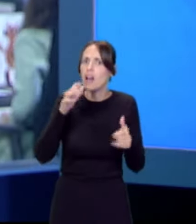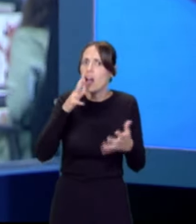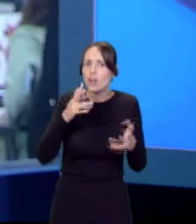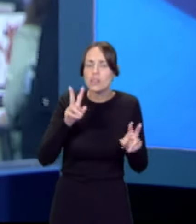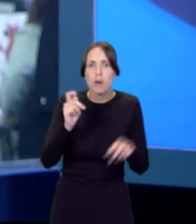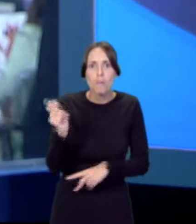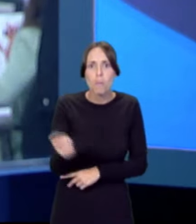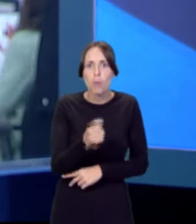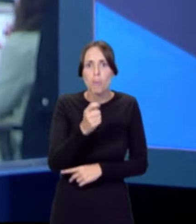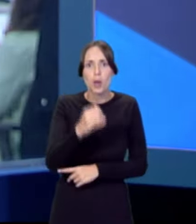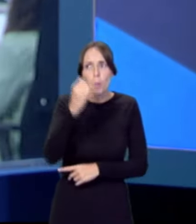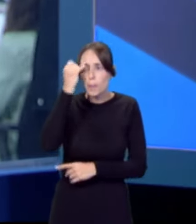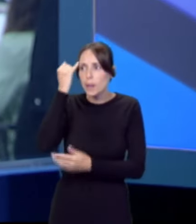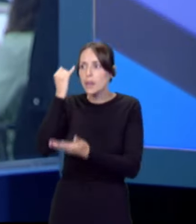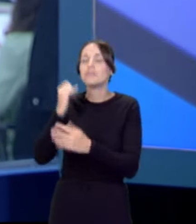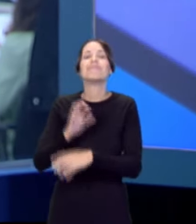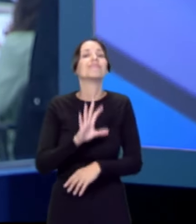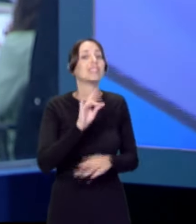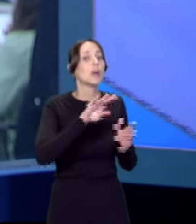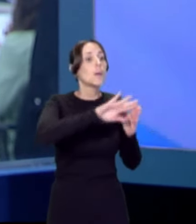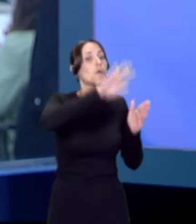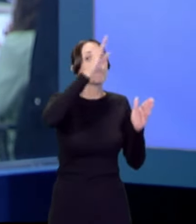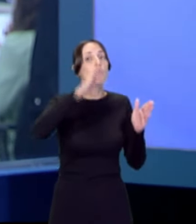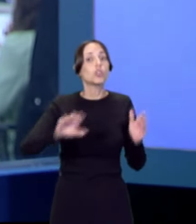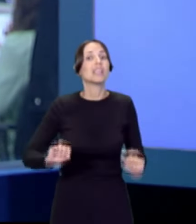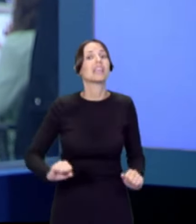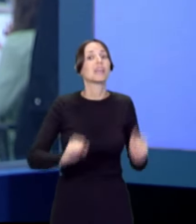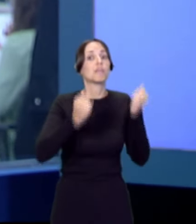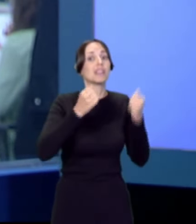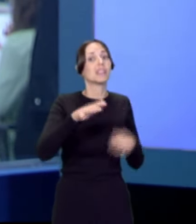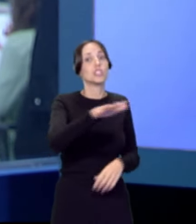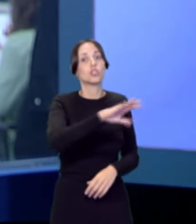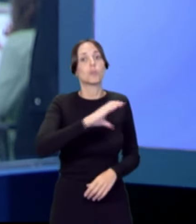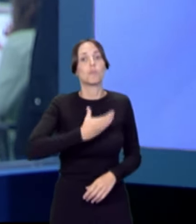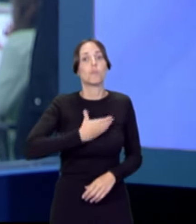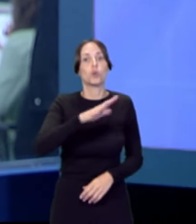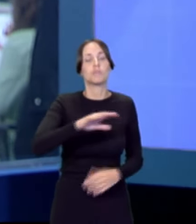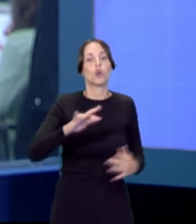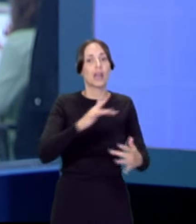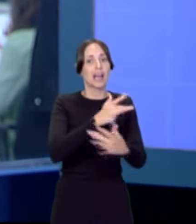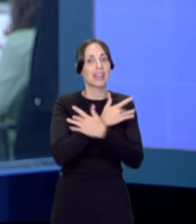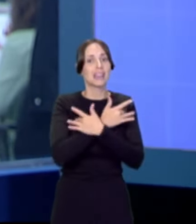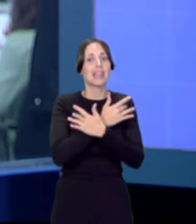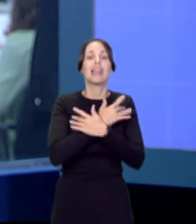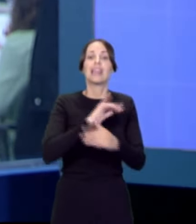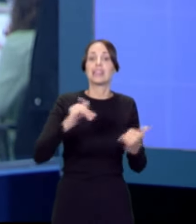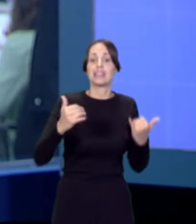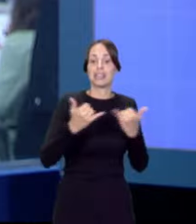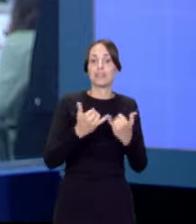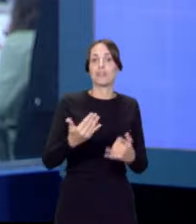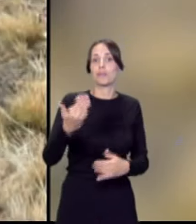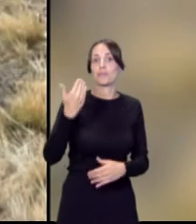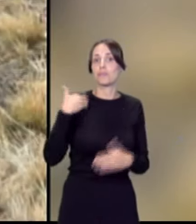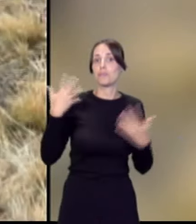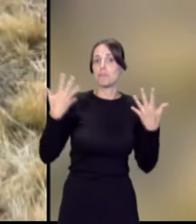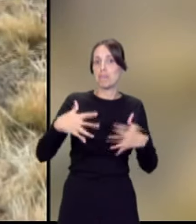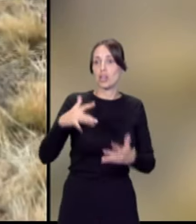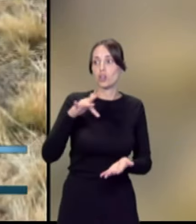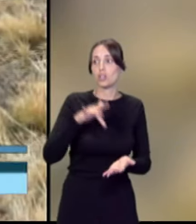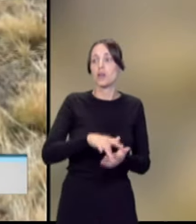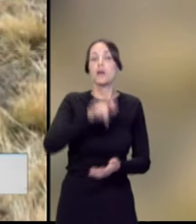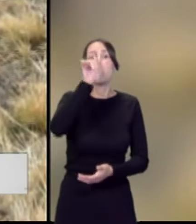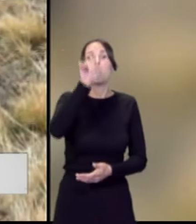Sí, Pilar, un rescate de montaña en el municipio de Candelaria, en la isla de Tenerife, que tuvo lugar este miércoles. La persona cayó a